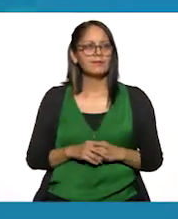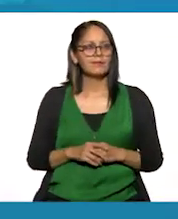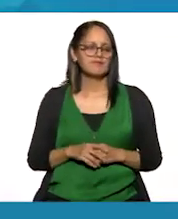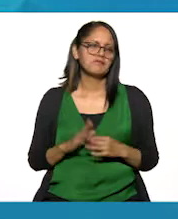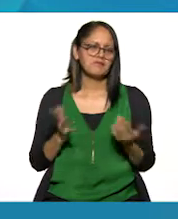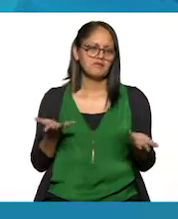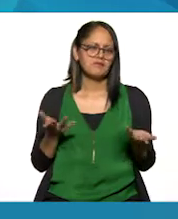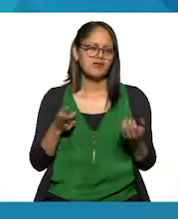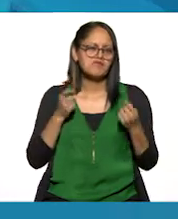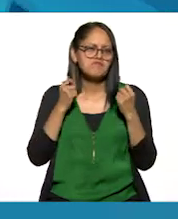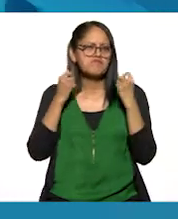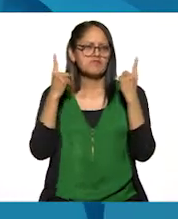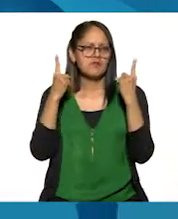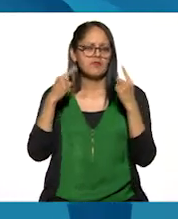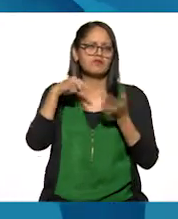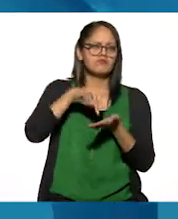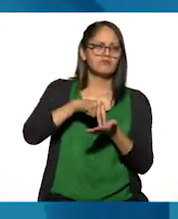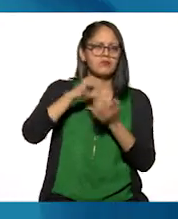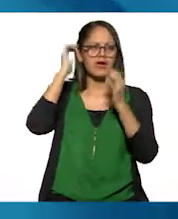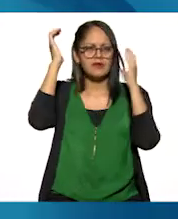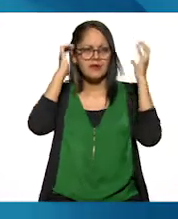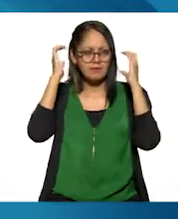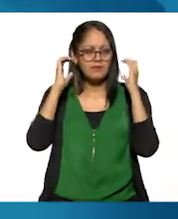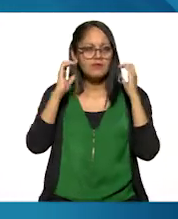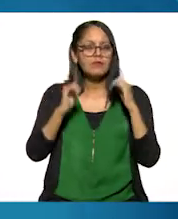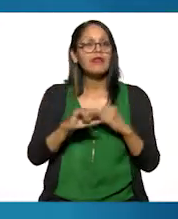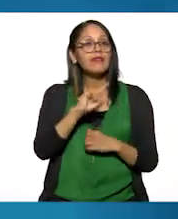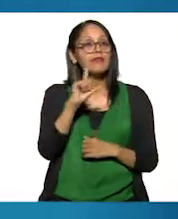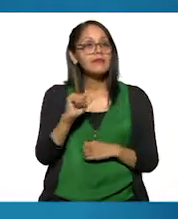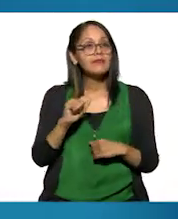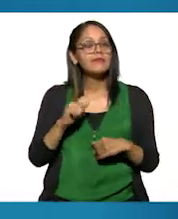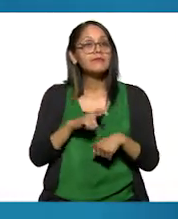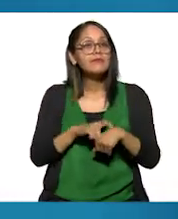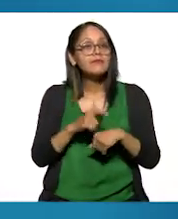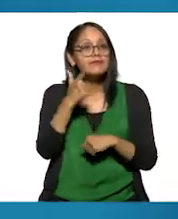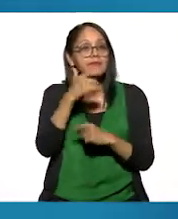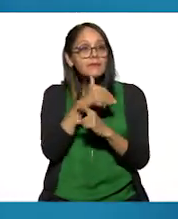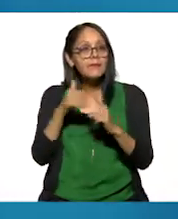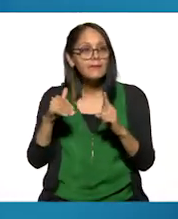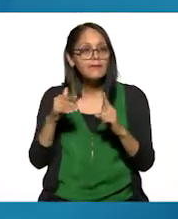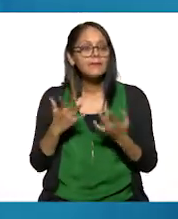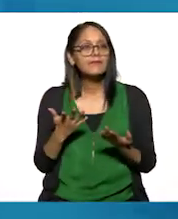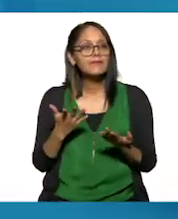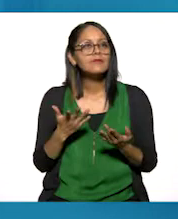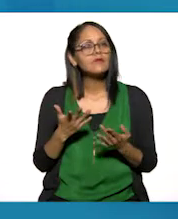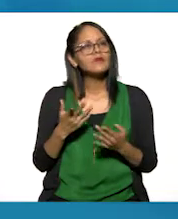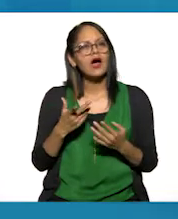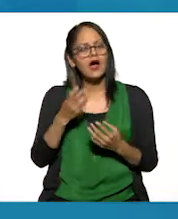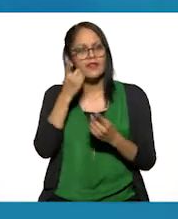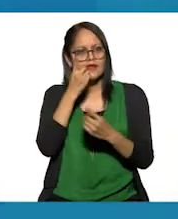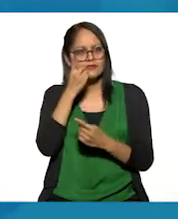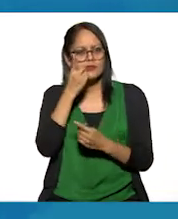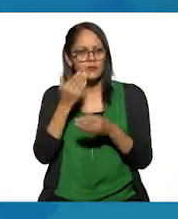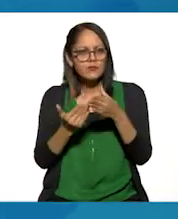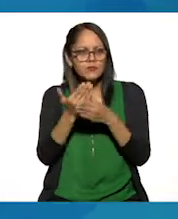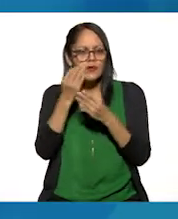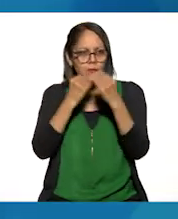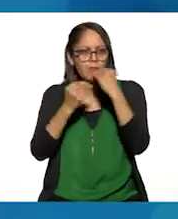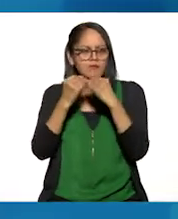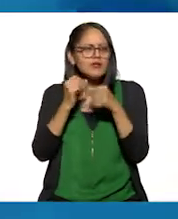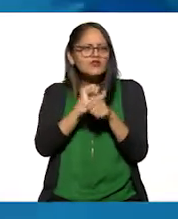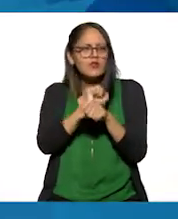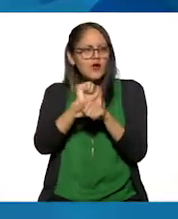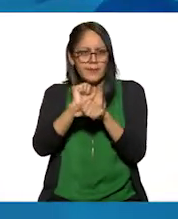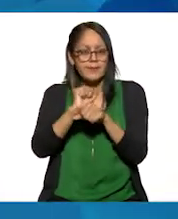Ya nos paramos, nos bañamos y a las 7:30 tomamos un desayuno ligero. Y